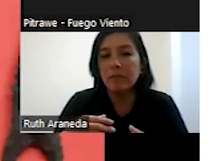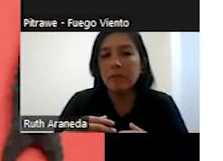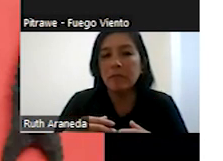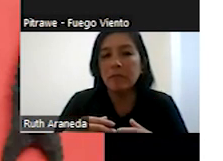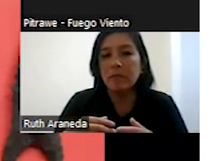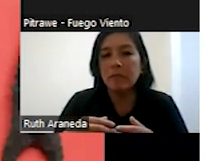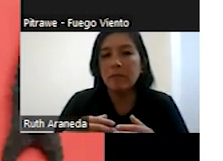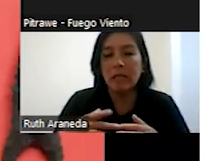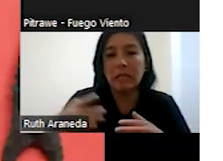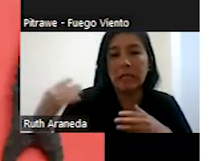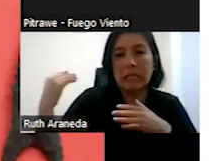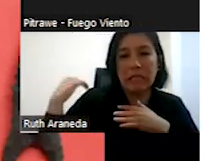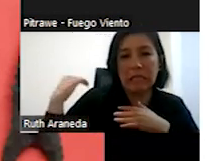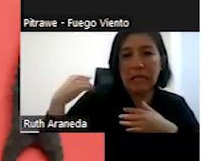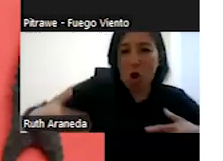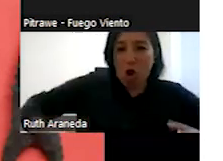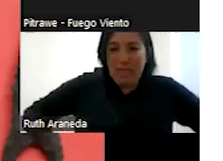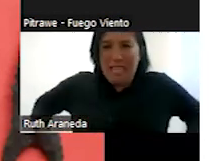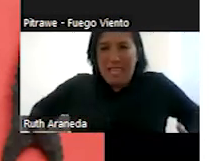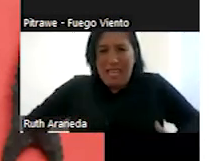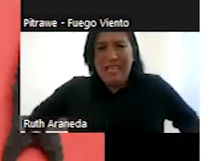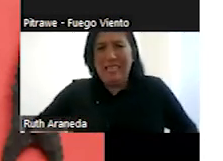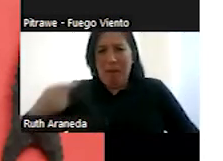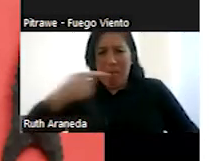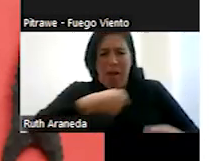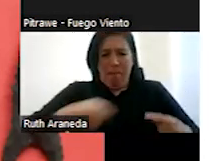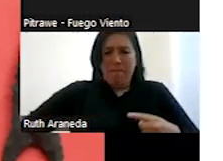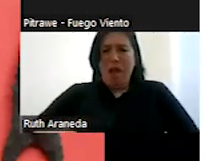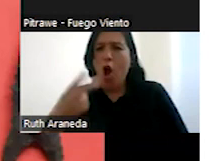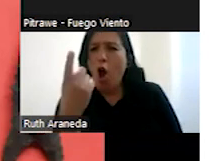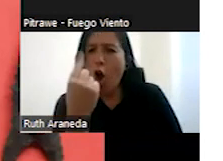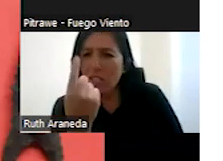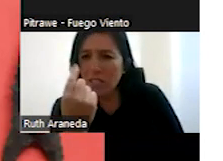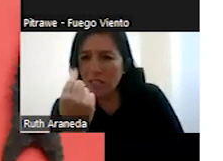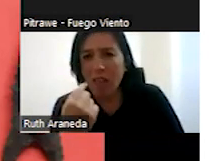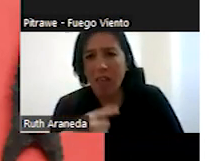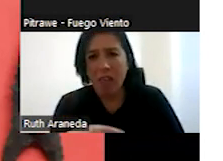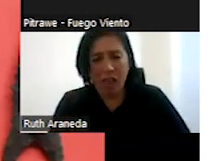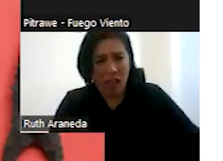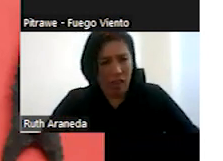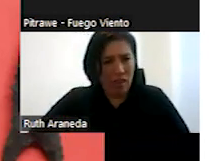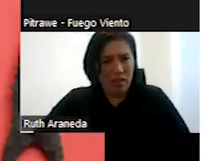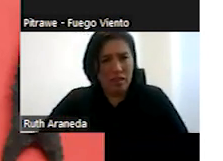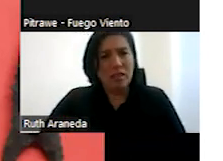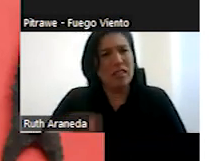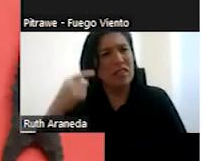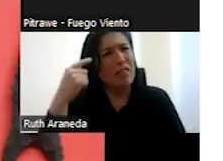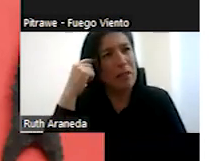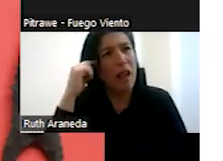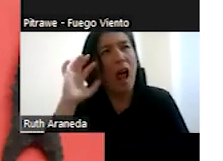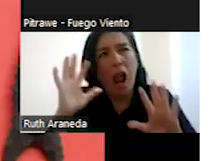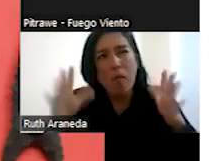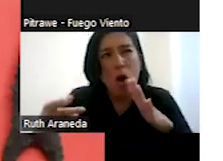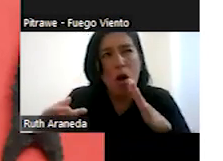de las vértebras y de las costillas. Se piensa que lo que puede detonar estos eventos de violencia